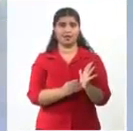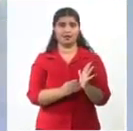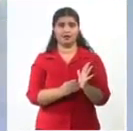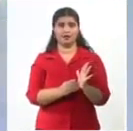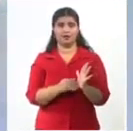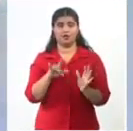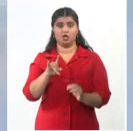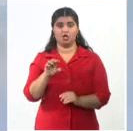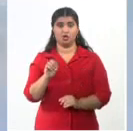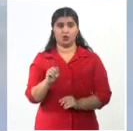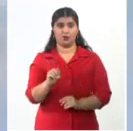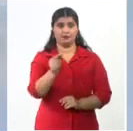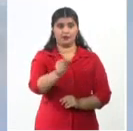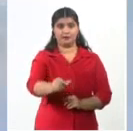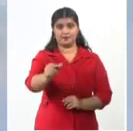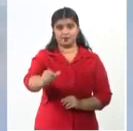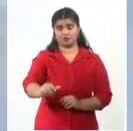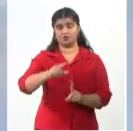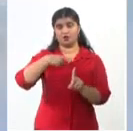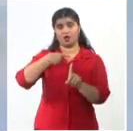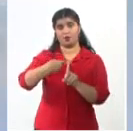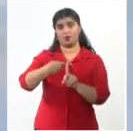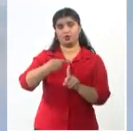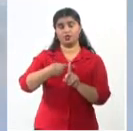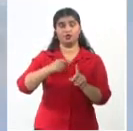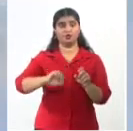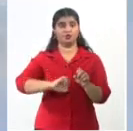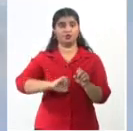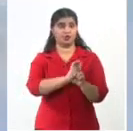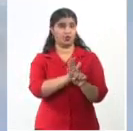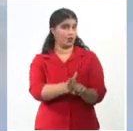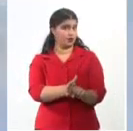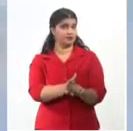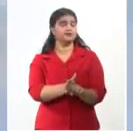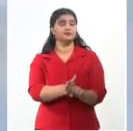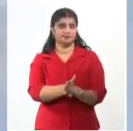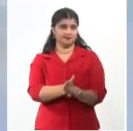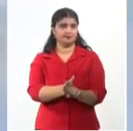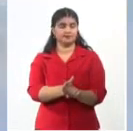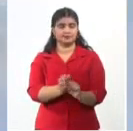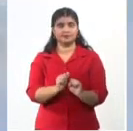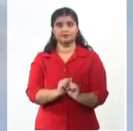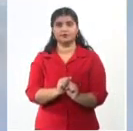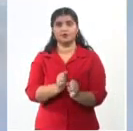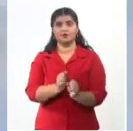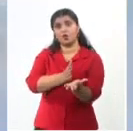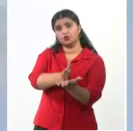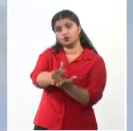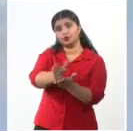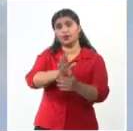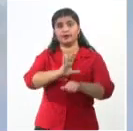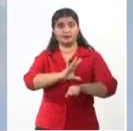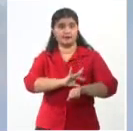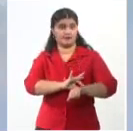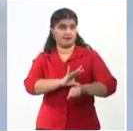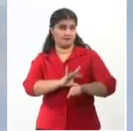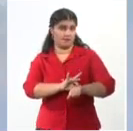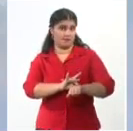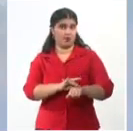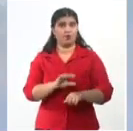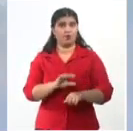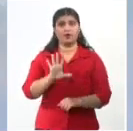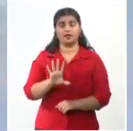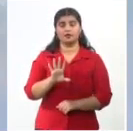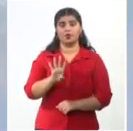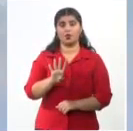963.090 pacientes diagnosticados con la enfermedad, se encontraban activos, ingresados